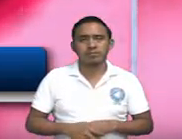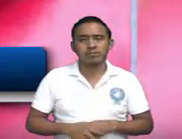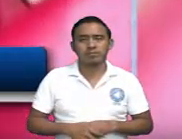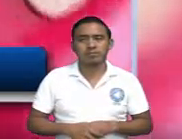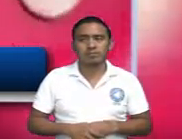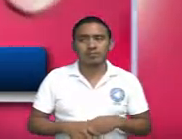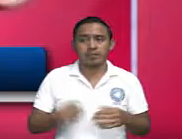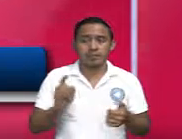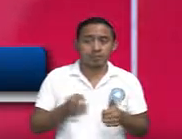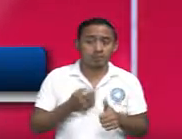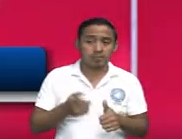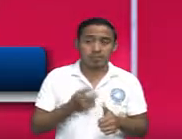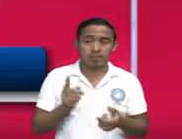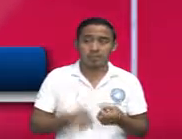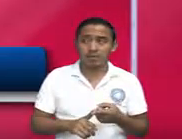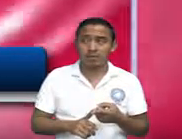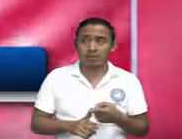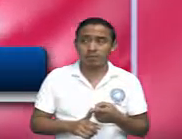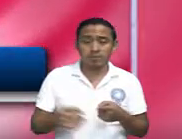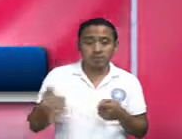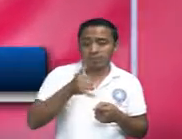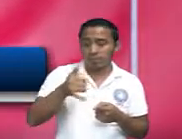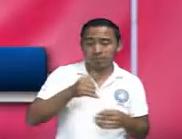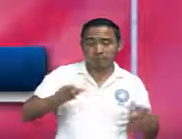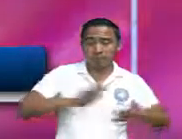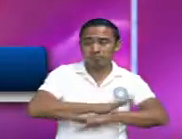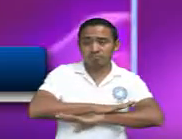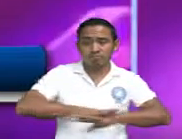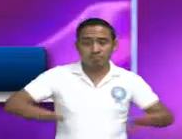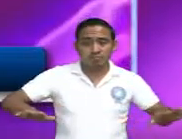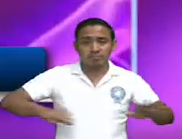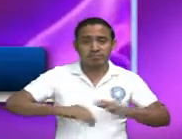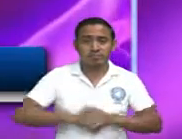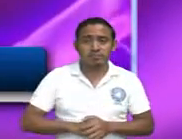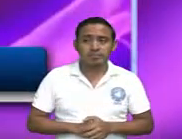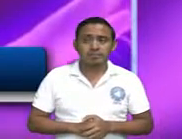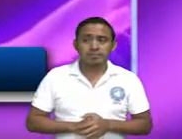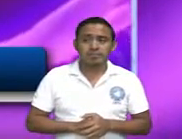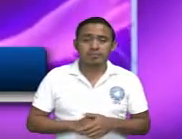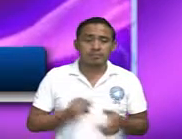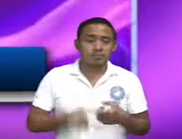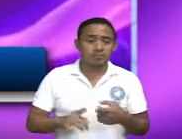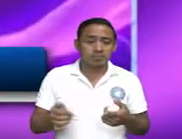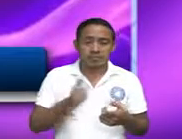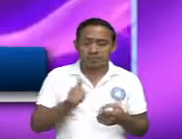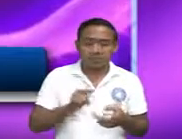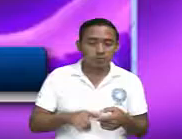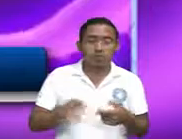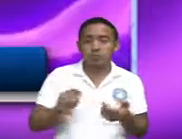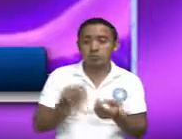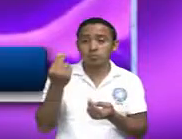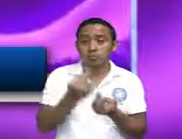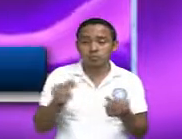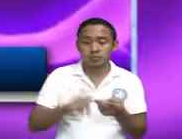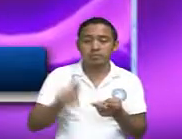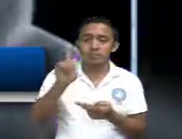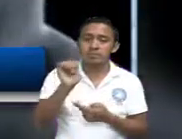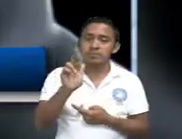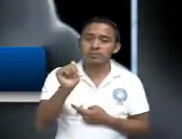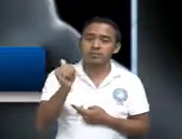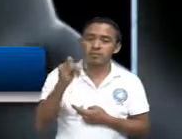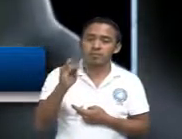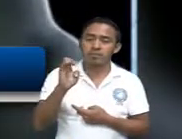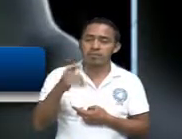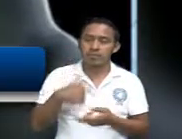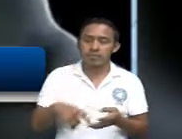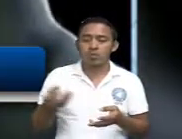en primer lugar, deben de terminar la ingesta de alcohol. Tienen que terminar la ingesta de alcohol, seguir su tratamiento,